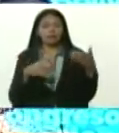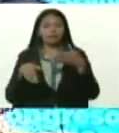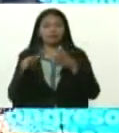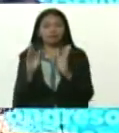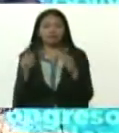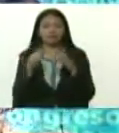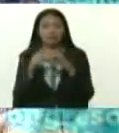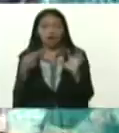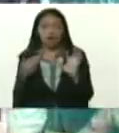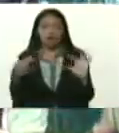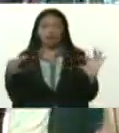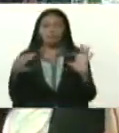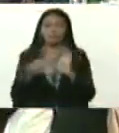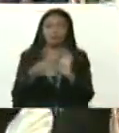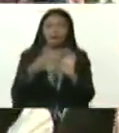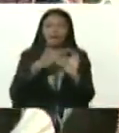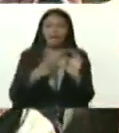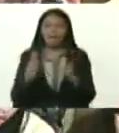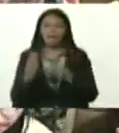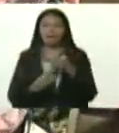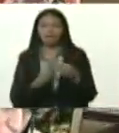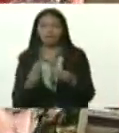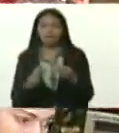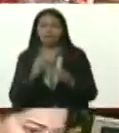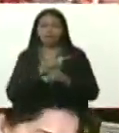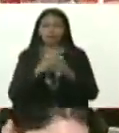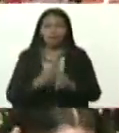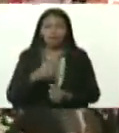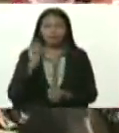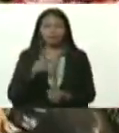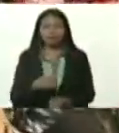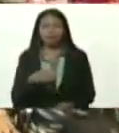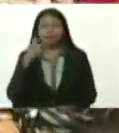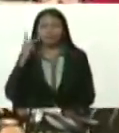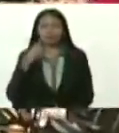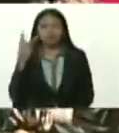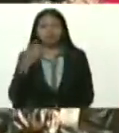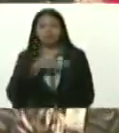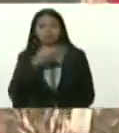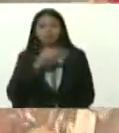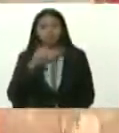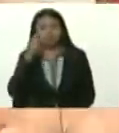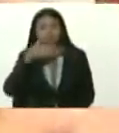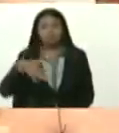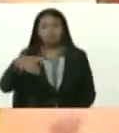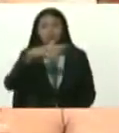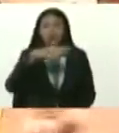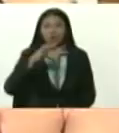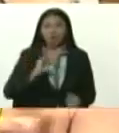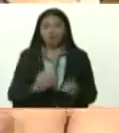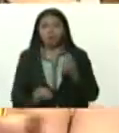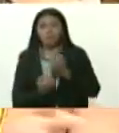amplia alianza, una amplia fuerza política y social del pueblo, de sus bases